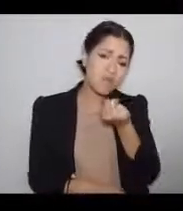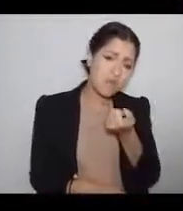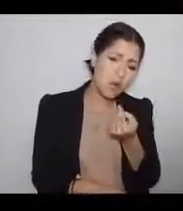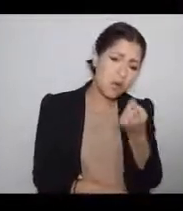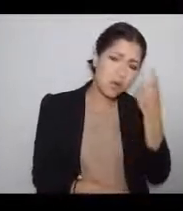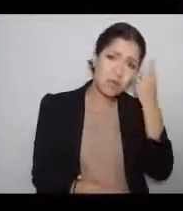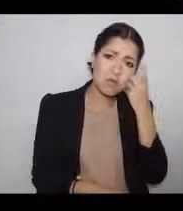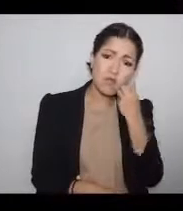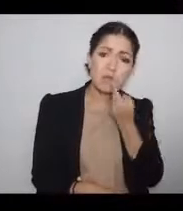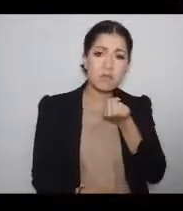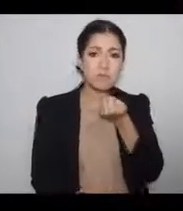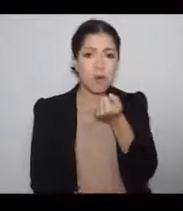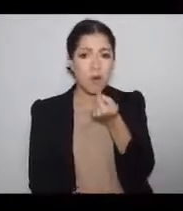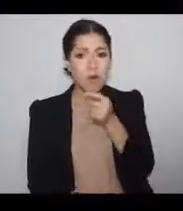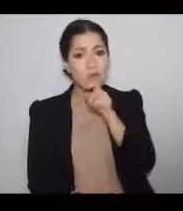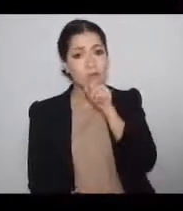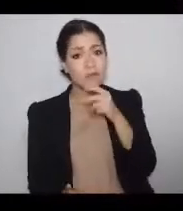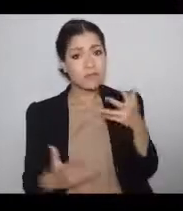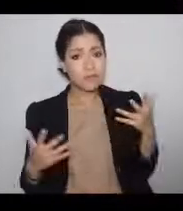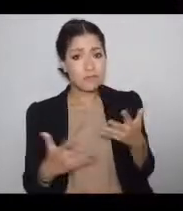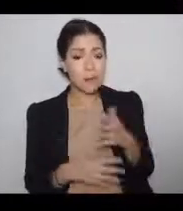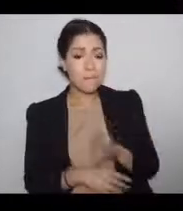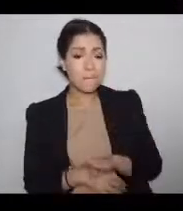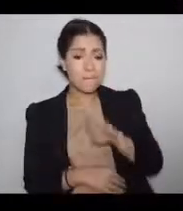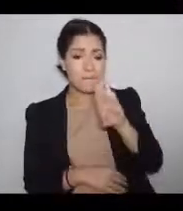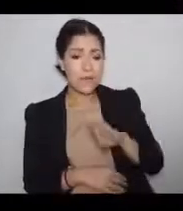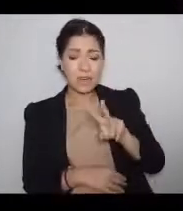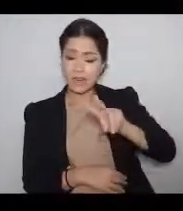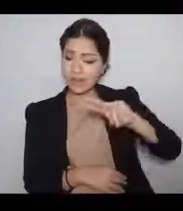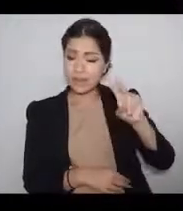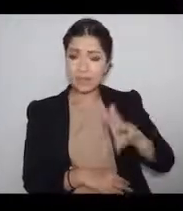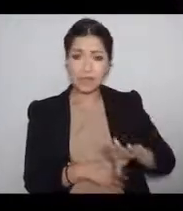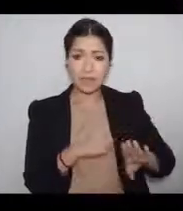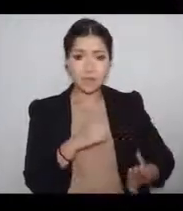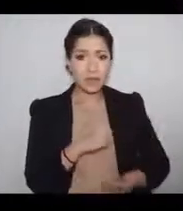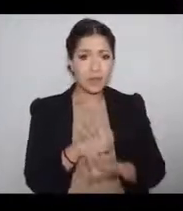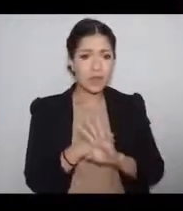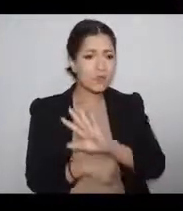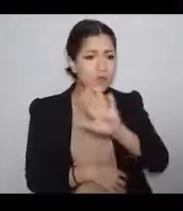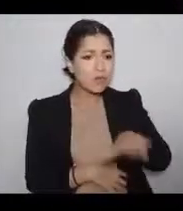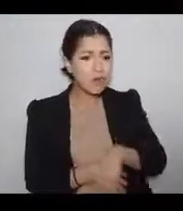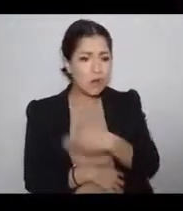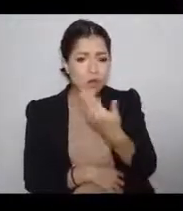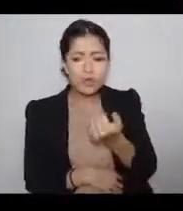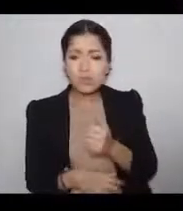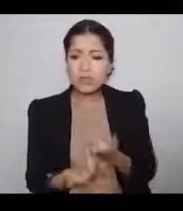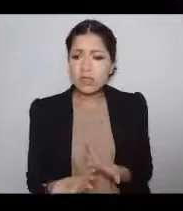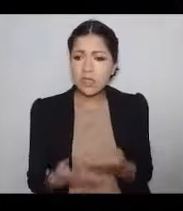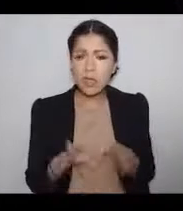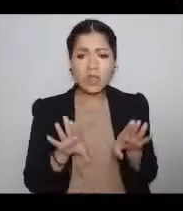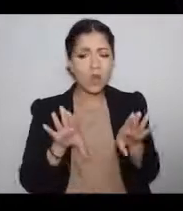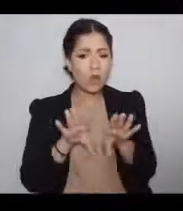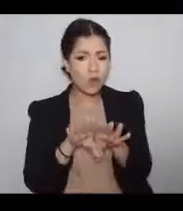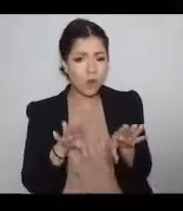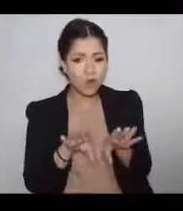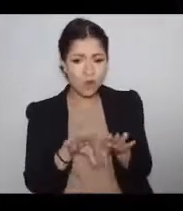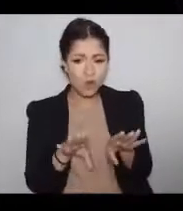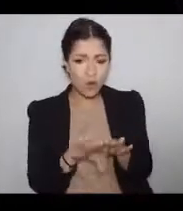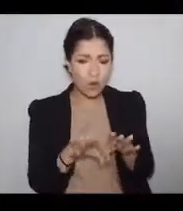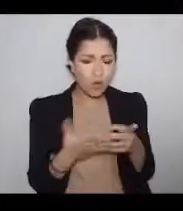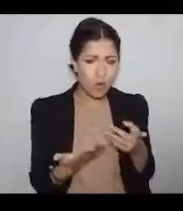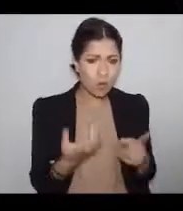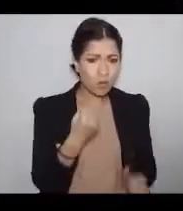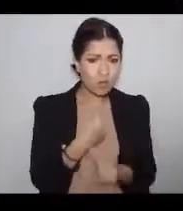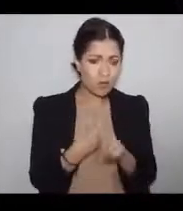duerme. Se ha convertido en una sombra que busca explicaciones fantasiosas para su